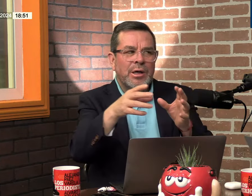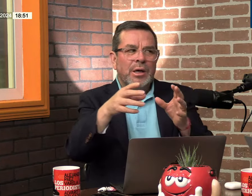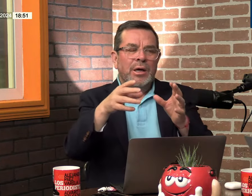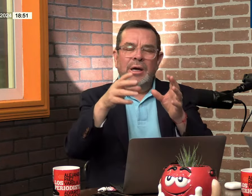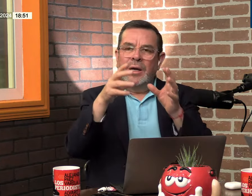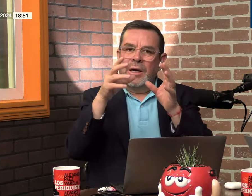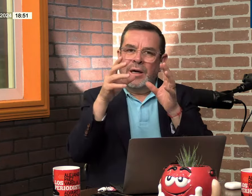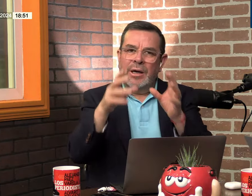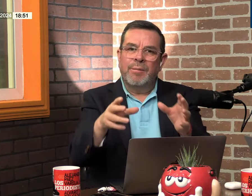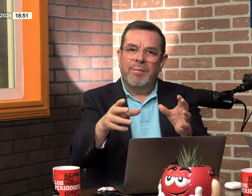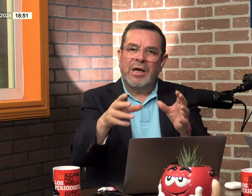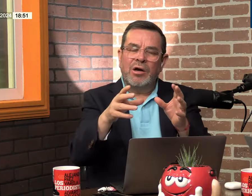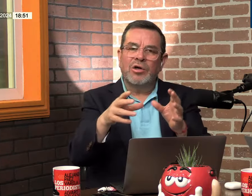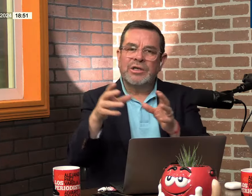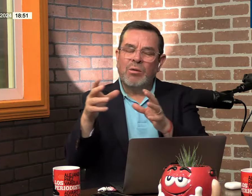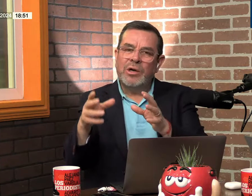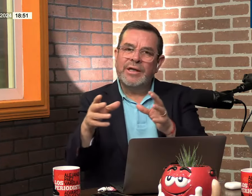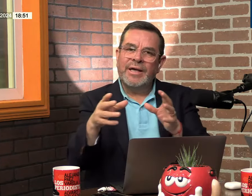Hernández? Aquel...